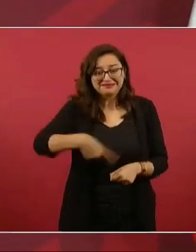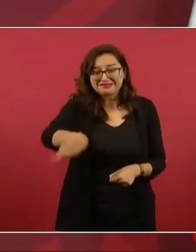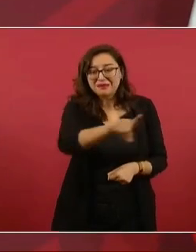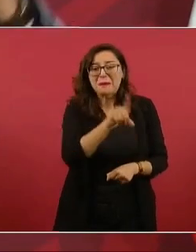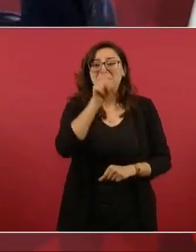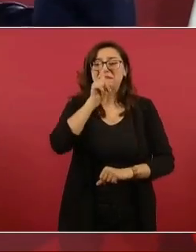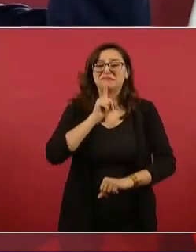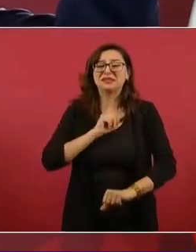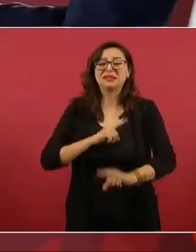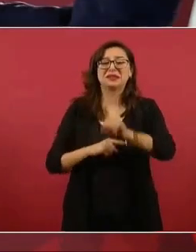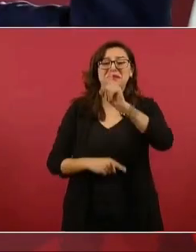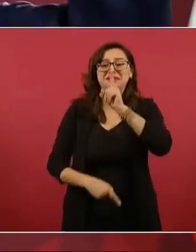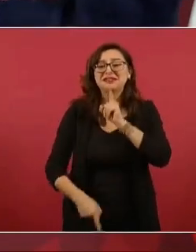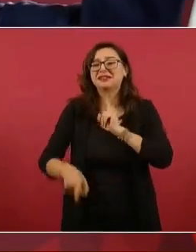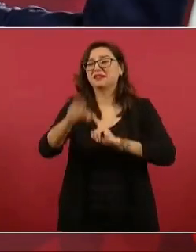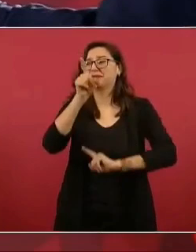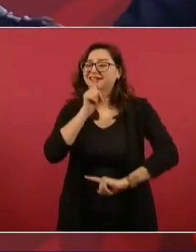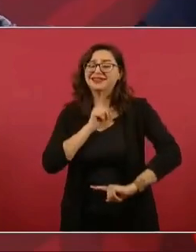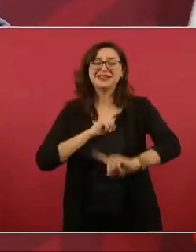La mentira de